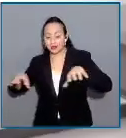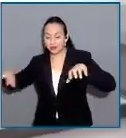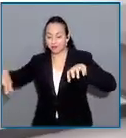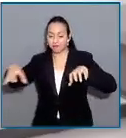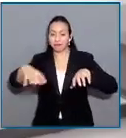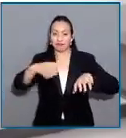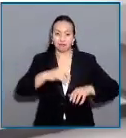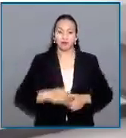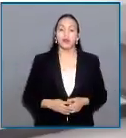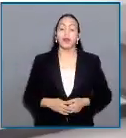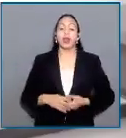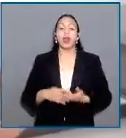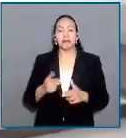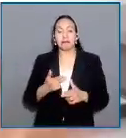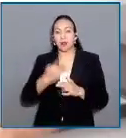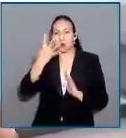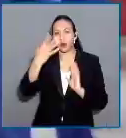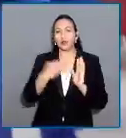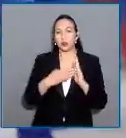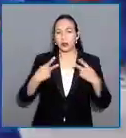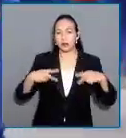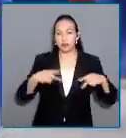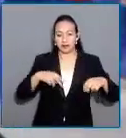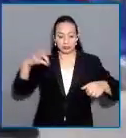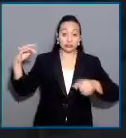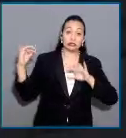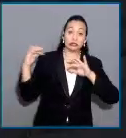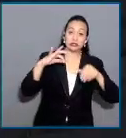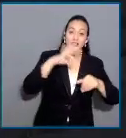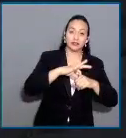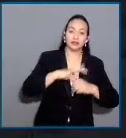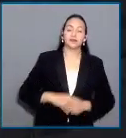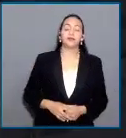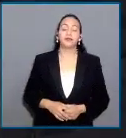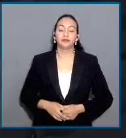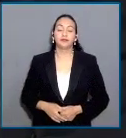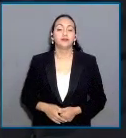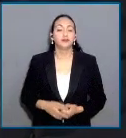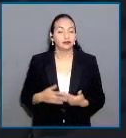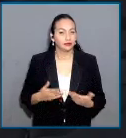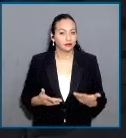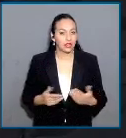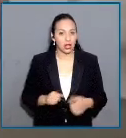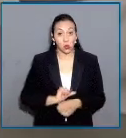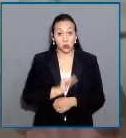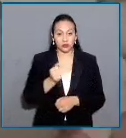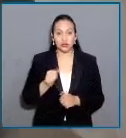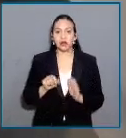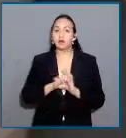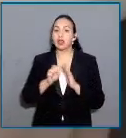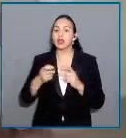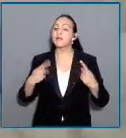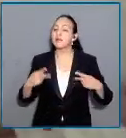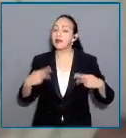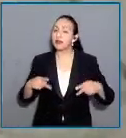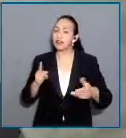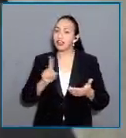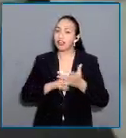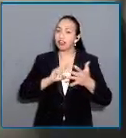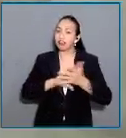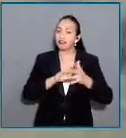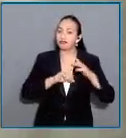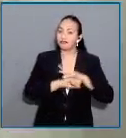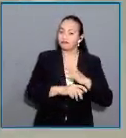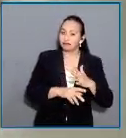hasta 4,000 electores. Reconocieron que un reto adicional es la votación en prisión preventiva, que si bien a nivel federal el